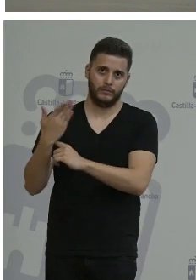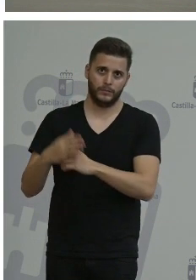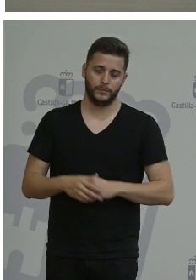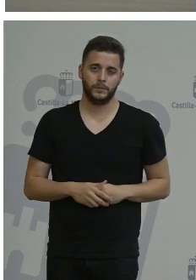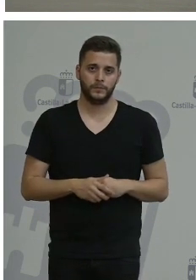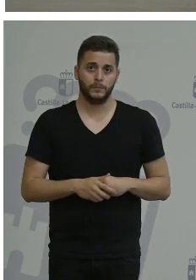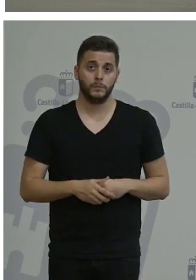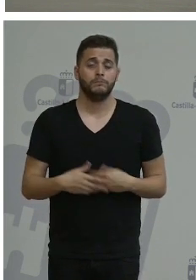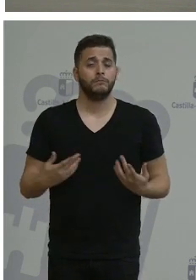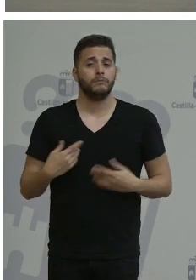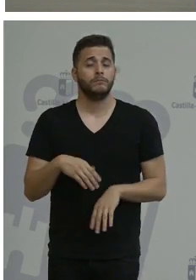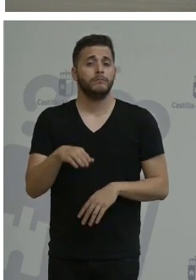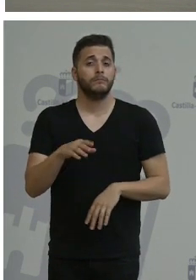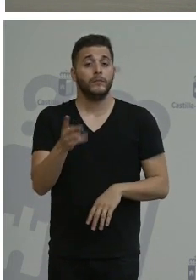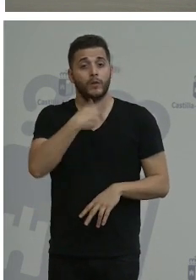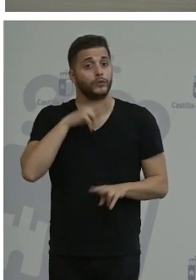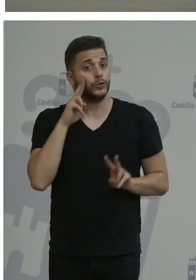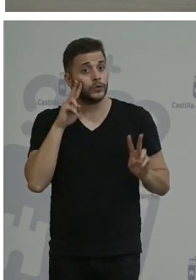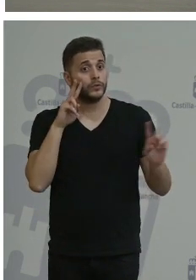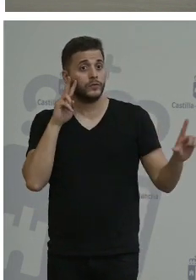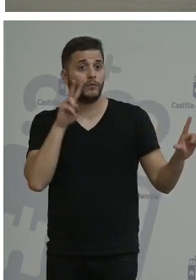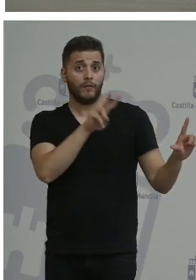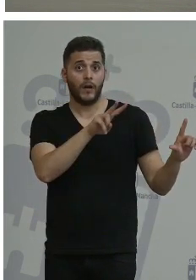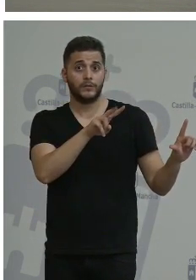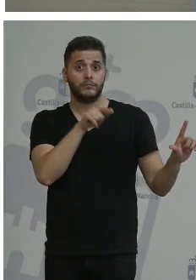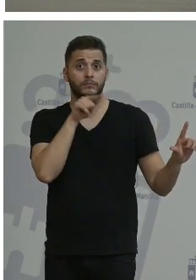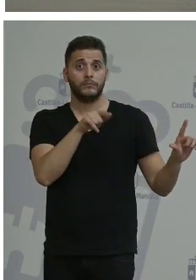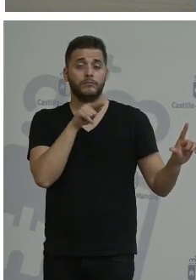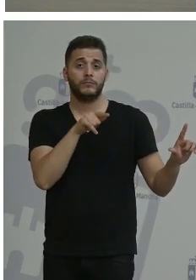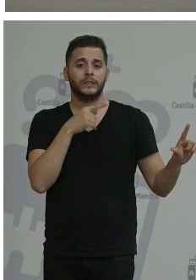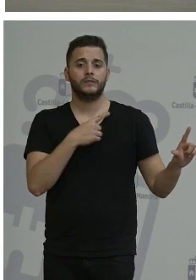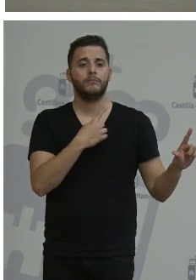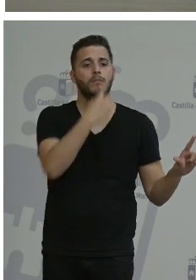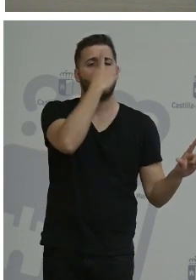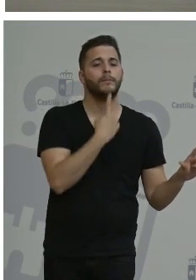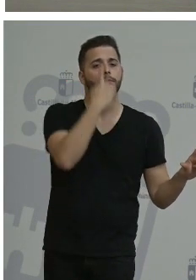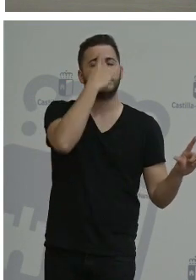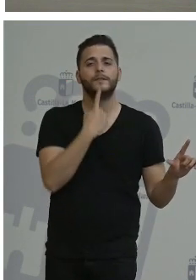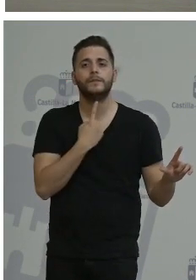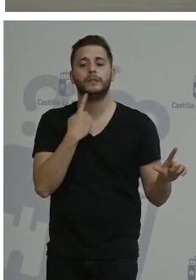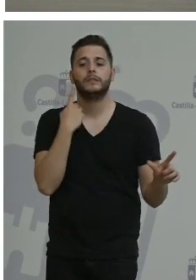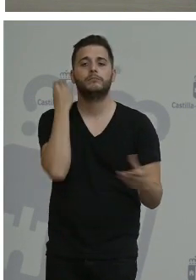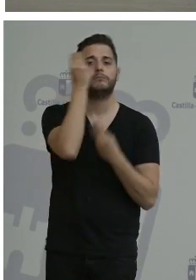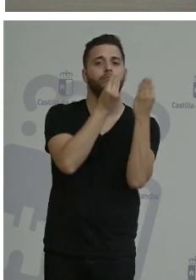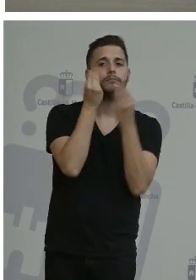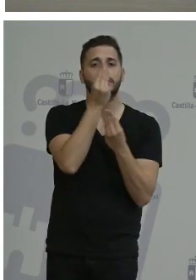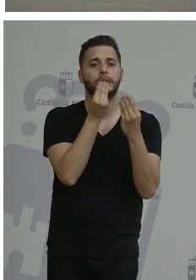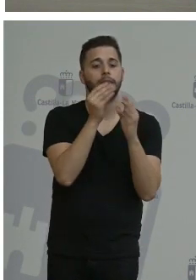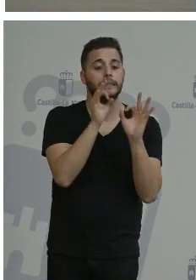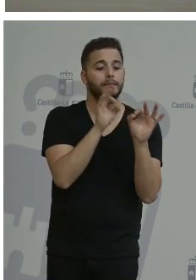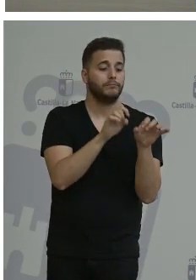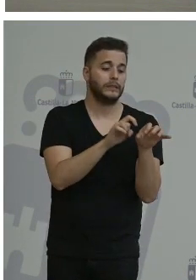Ahí, como veis, se están planteando una serie de perfiles y de plazas muy